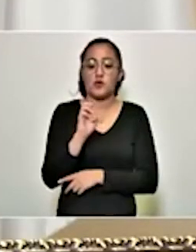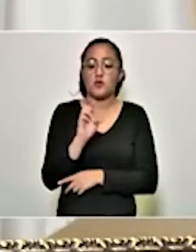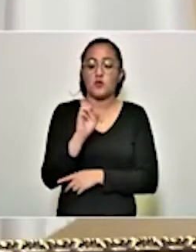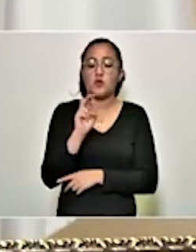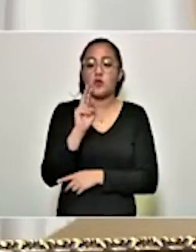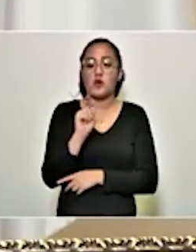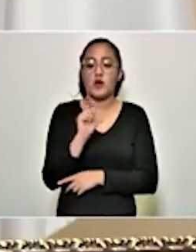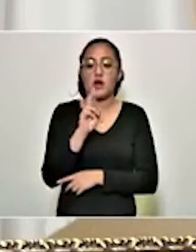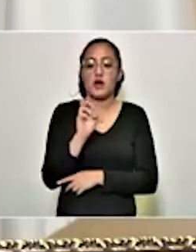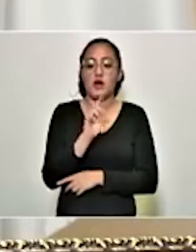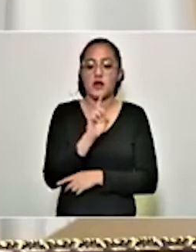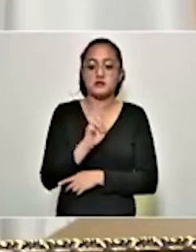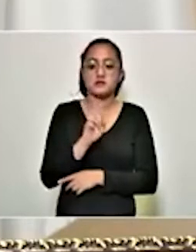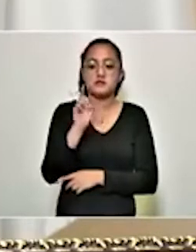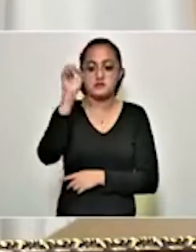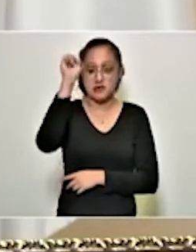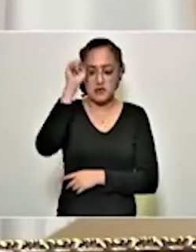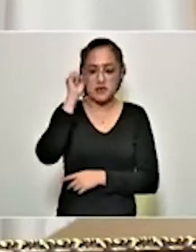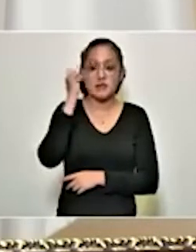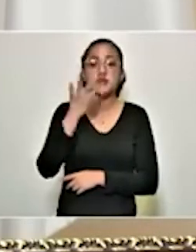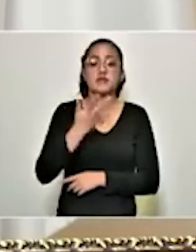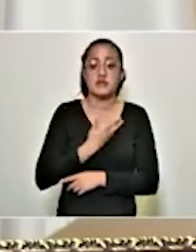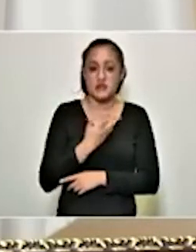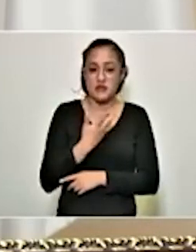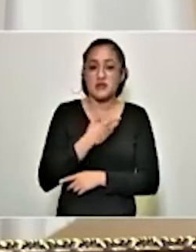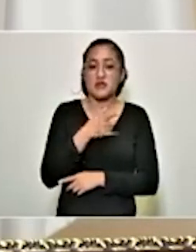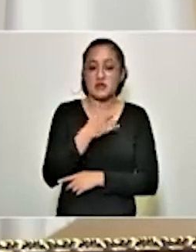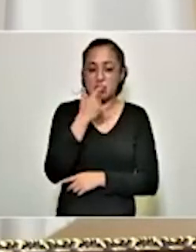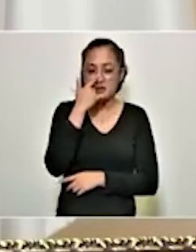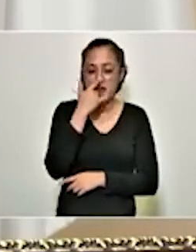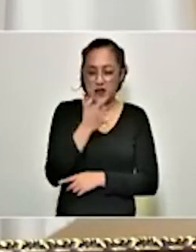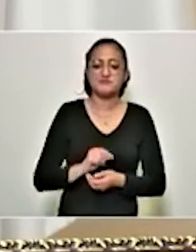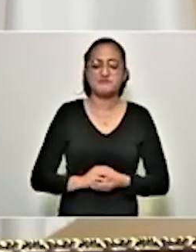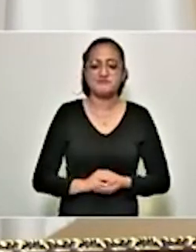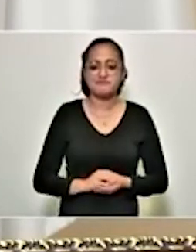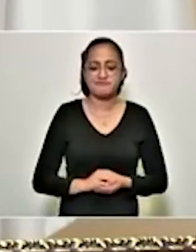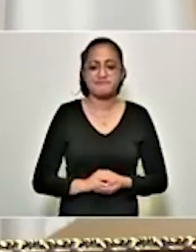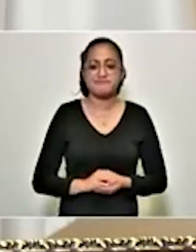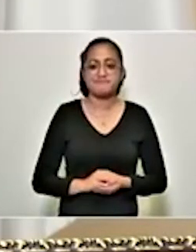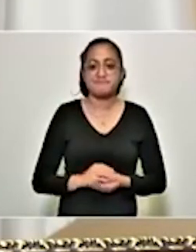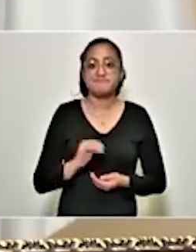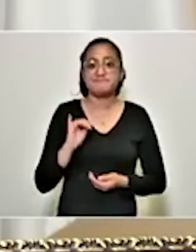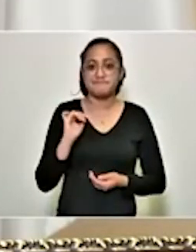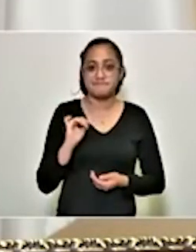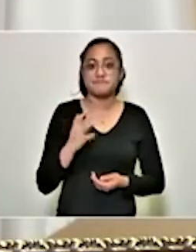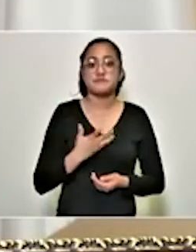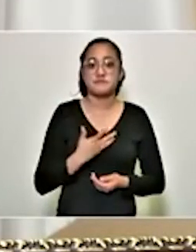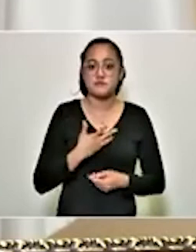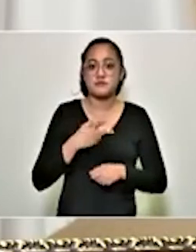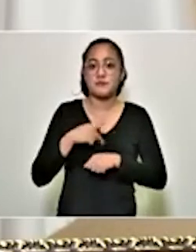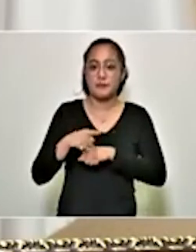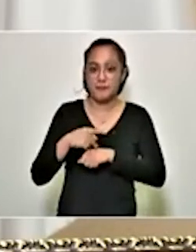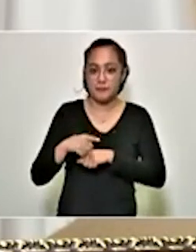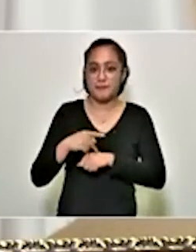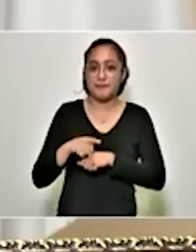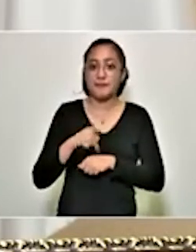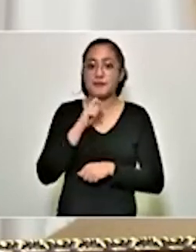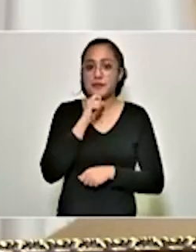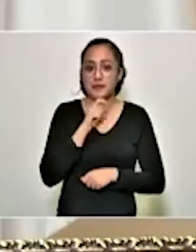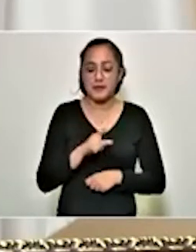sí tiene un defecto, sí tiene una falla y sí corre, sí provoca riesgo